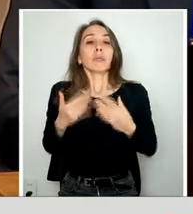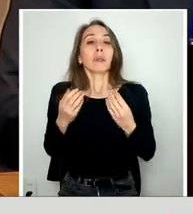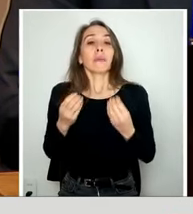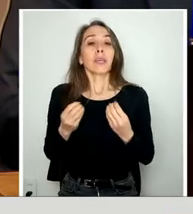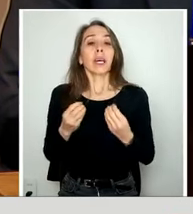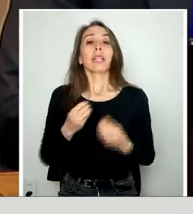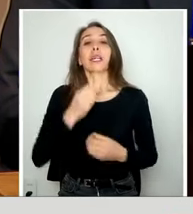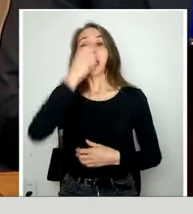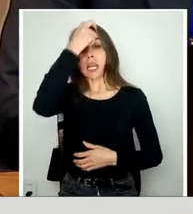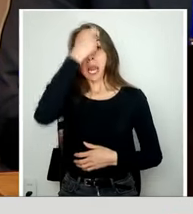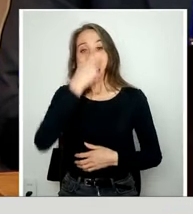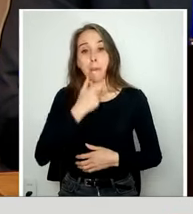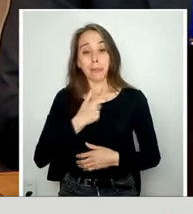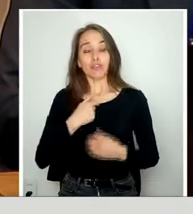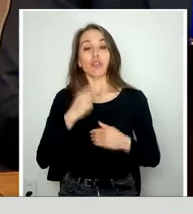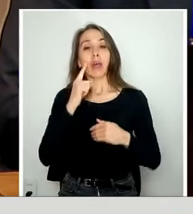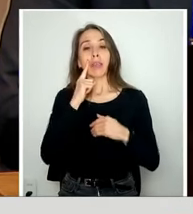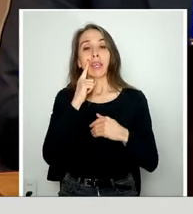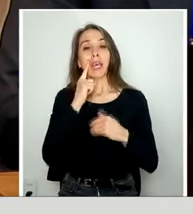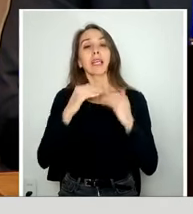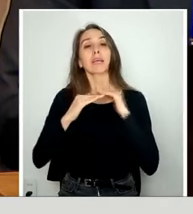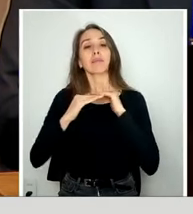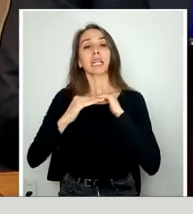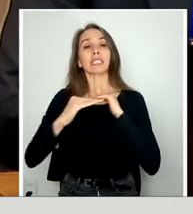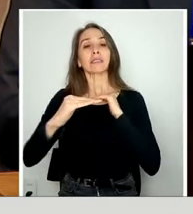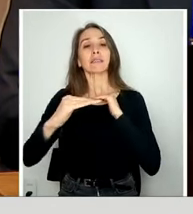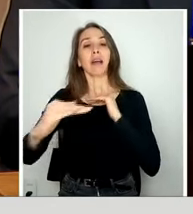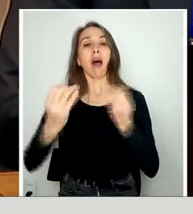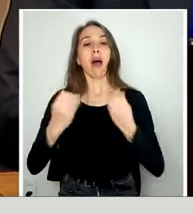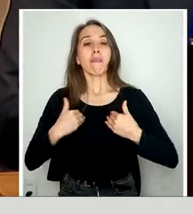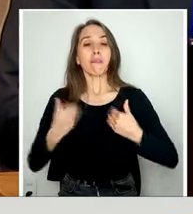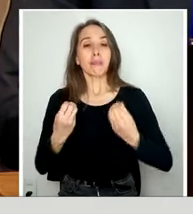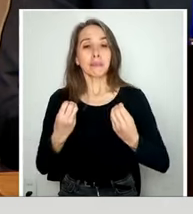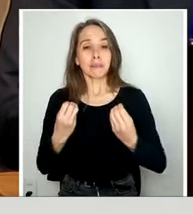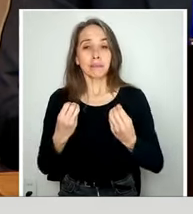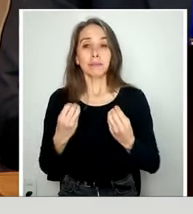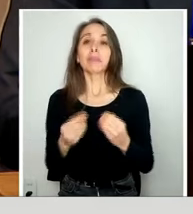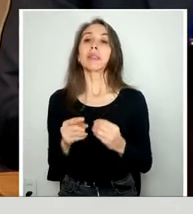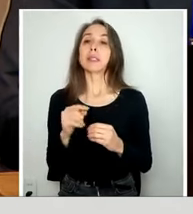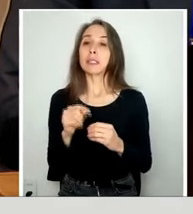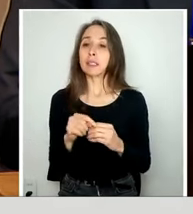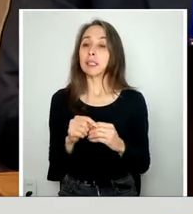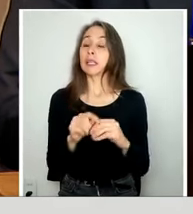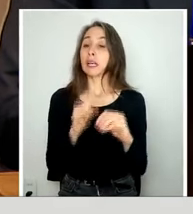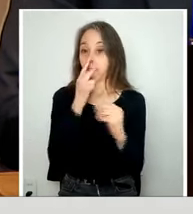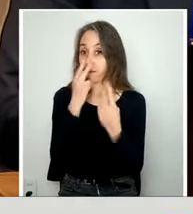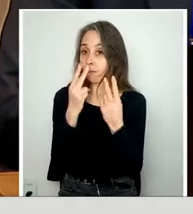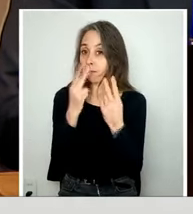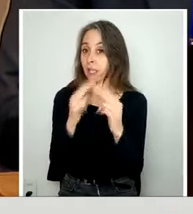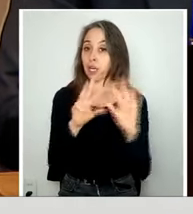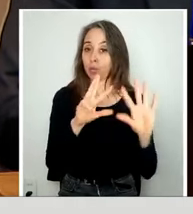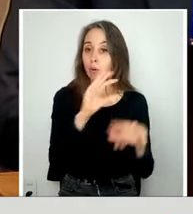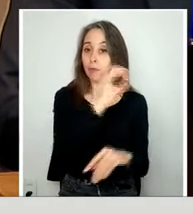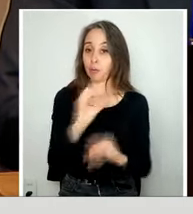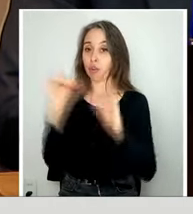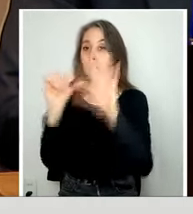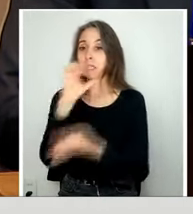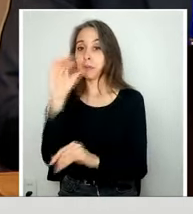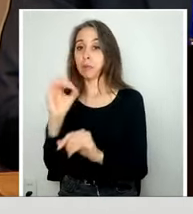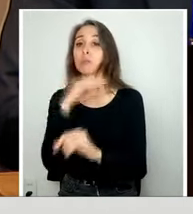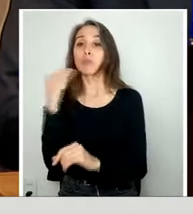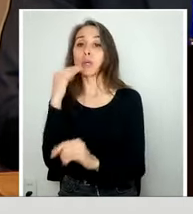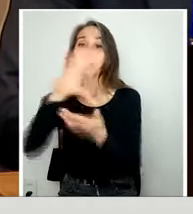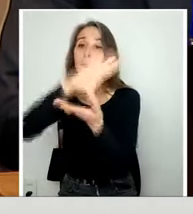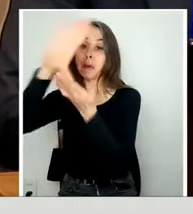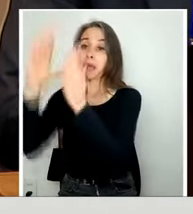personalidad en este contexto es alarmante que entre el nueve y el 16 ciento de las muertes en países desarrollados